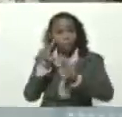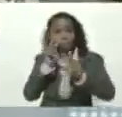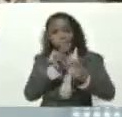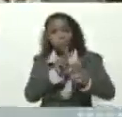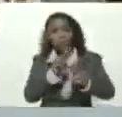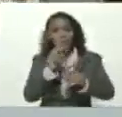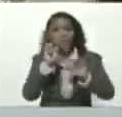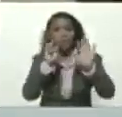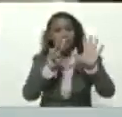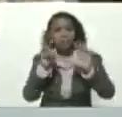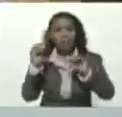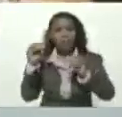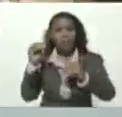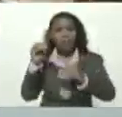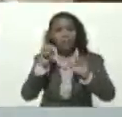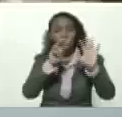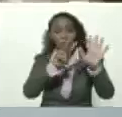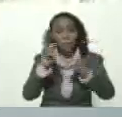de 70.000 candidatos.